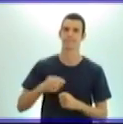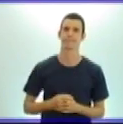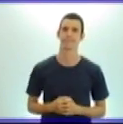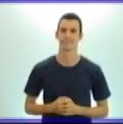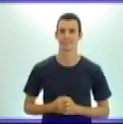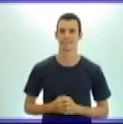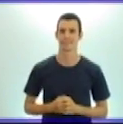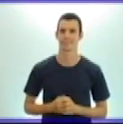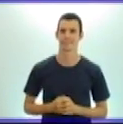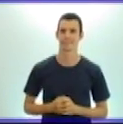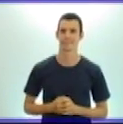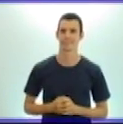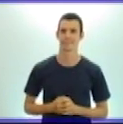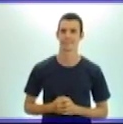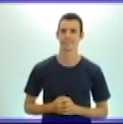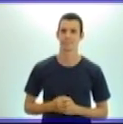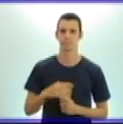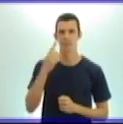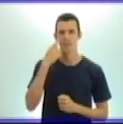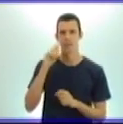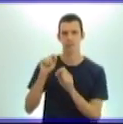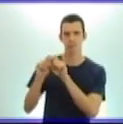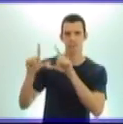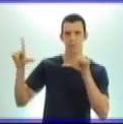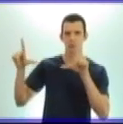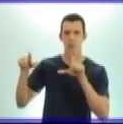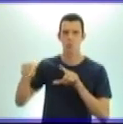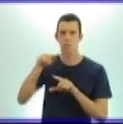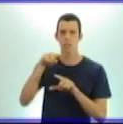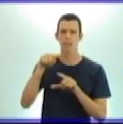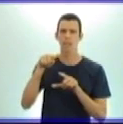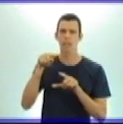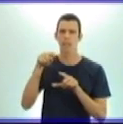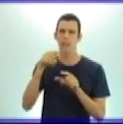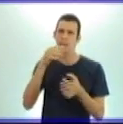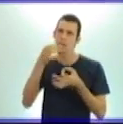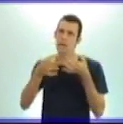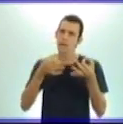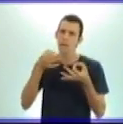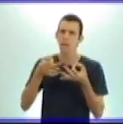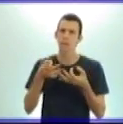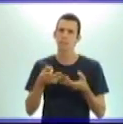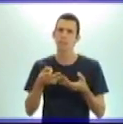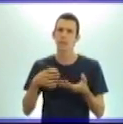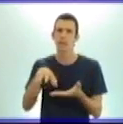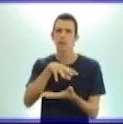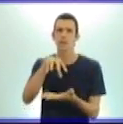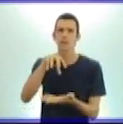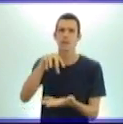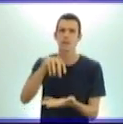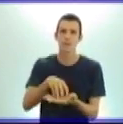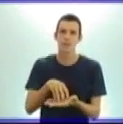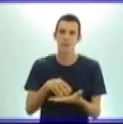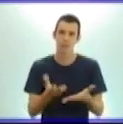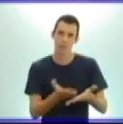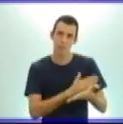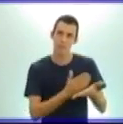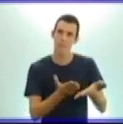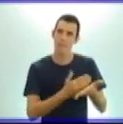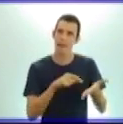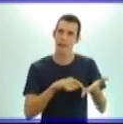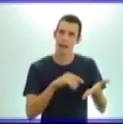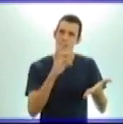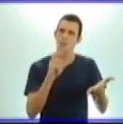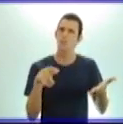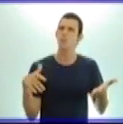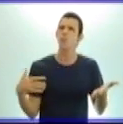Observen la diapositiva y localicen las páginas en que se encuentran esos contenidos